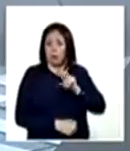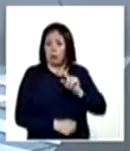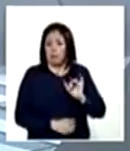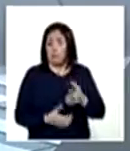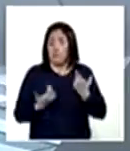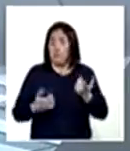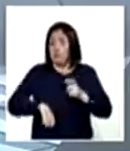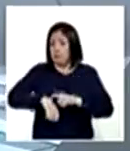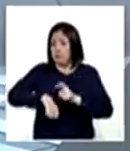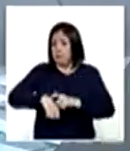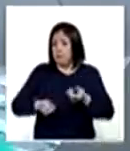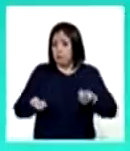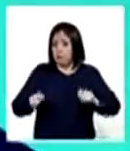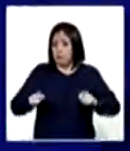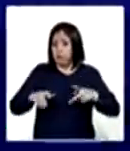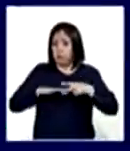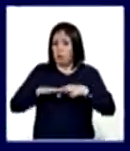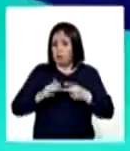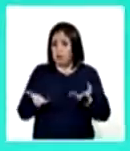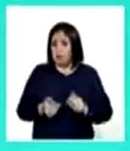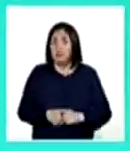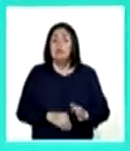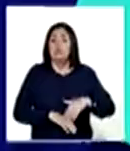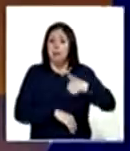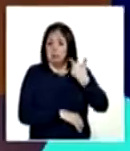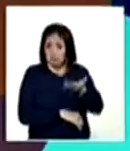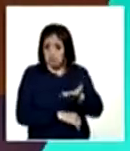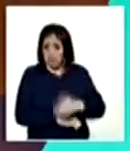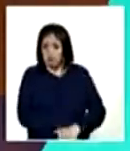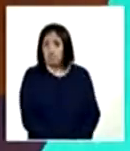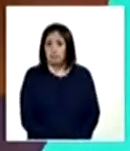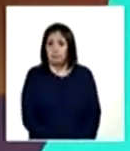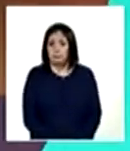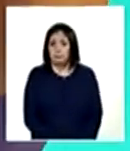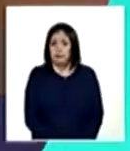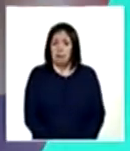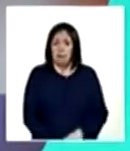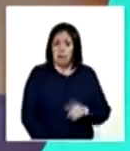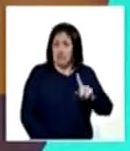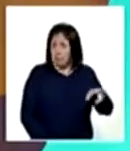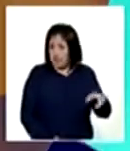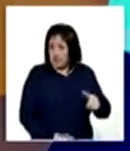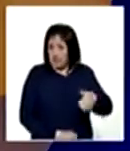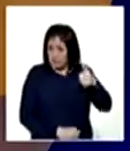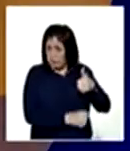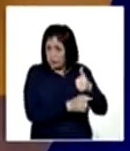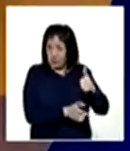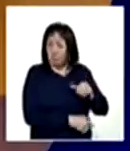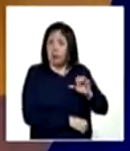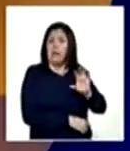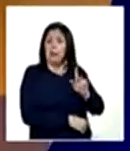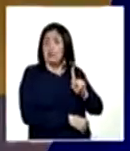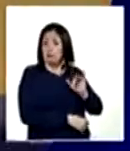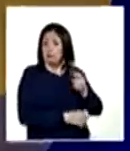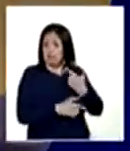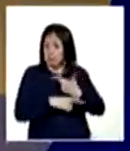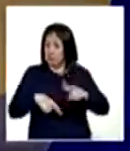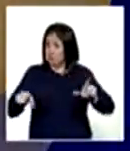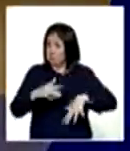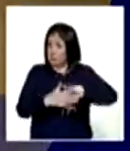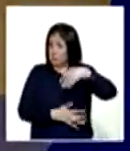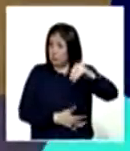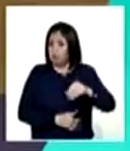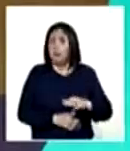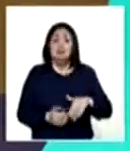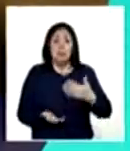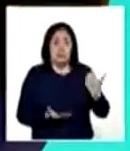de irnos a una pausa comercial y en segundos. La jefa Catiusca del Castillo salió en libertad después de